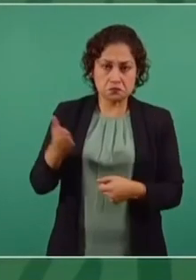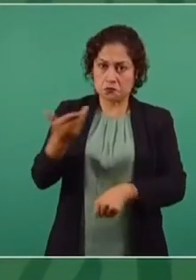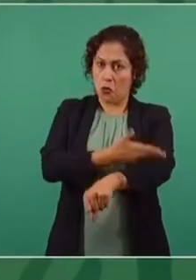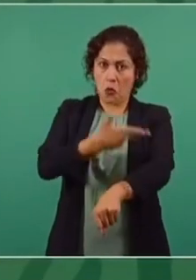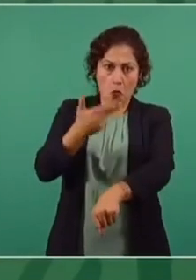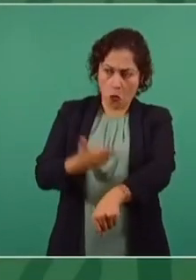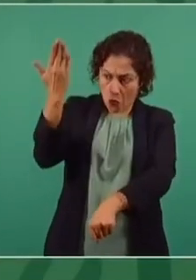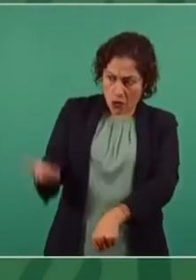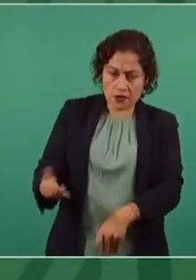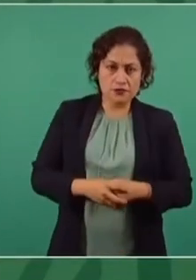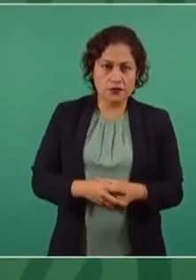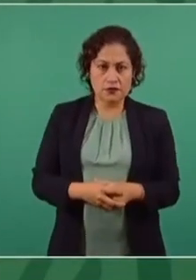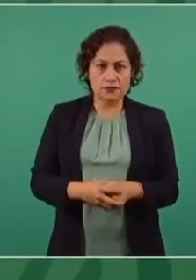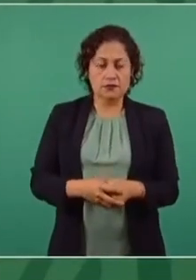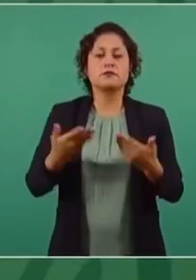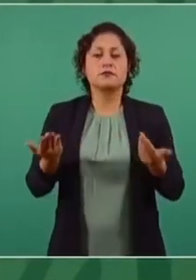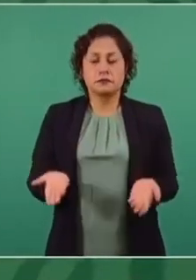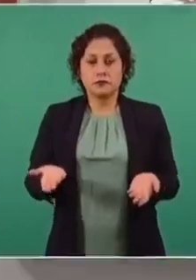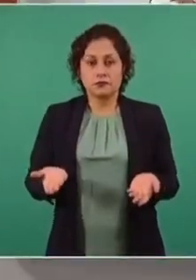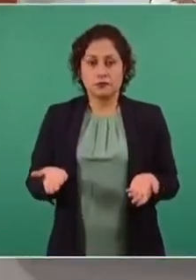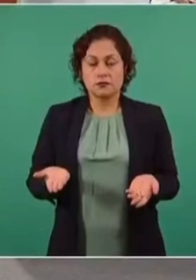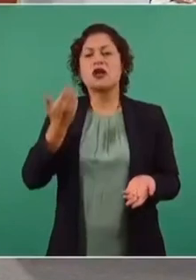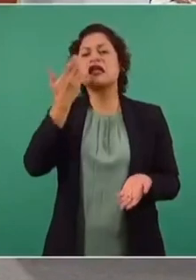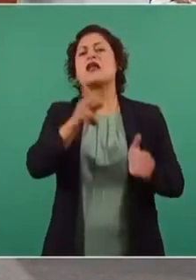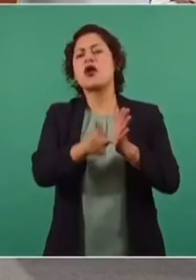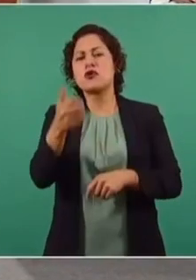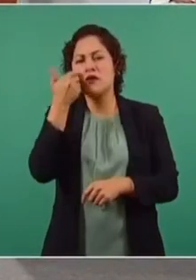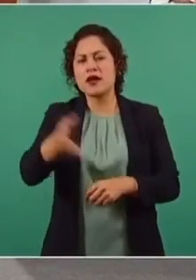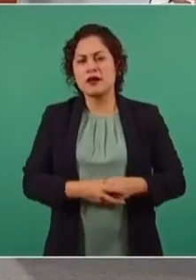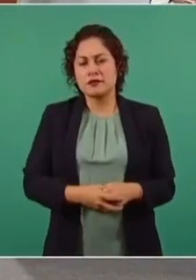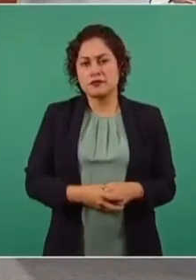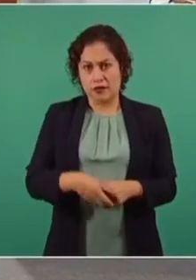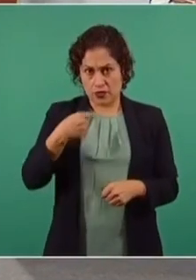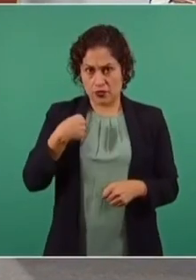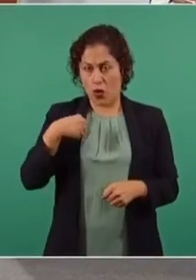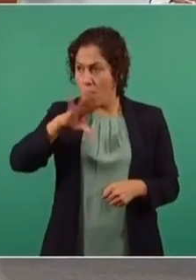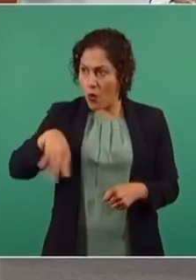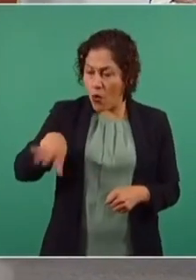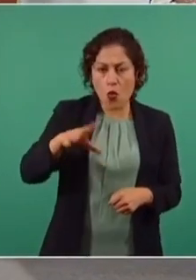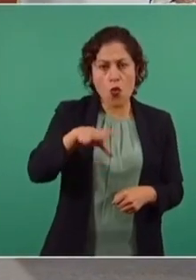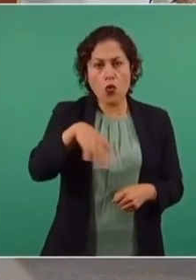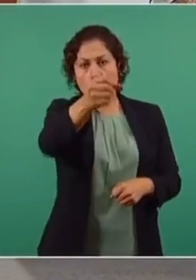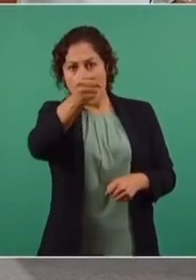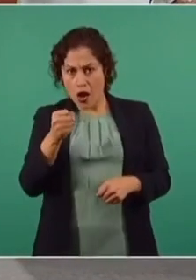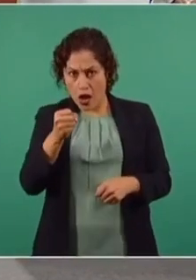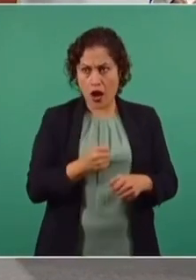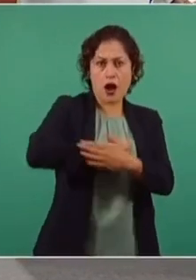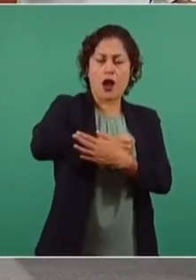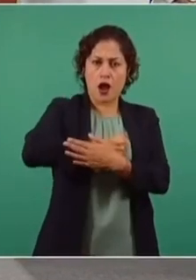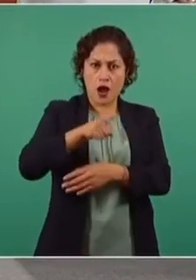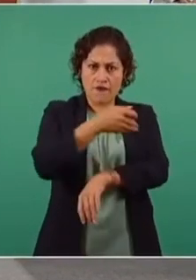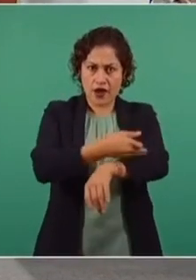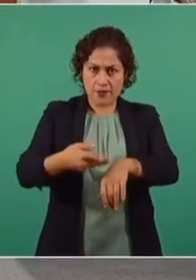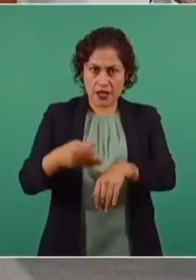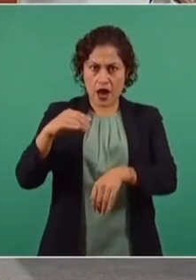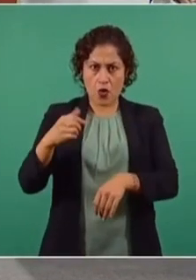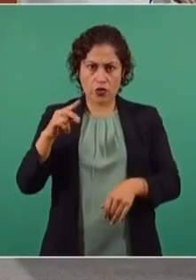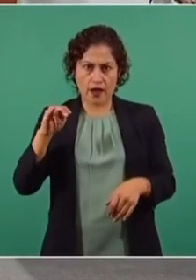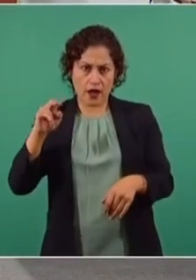honesta, ¿qué quieren los de Reforma? Que yo ponga a un familiar de Carlos Salinas de Gortari.